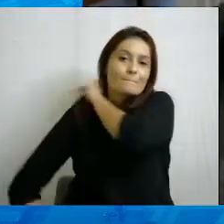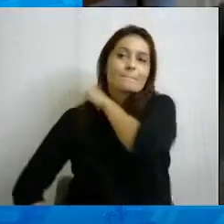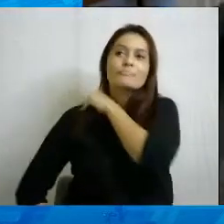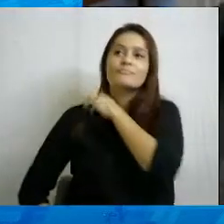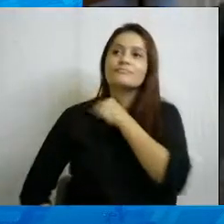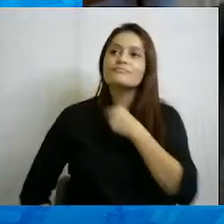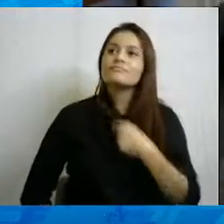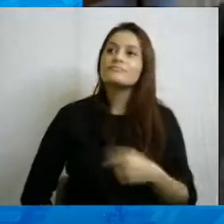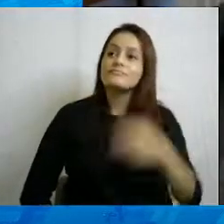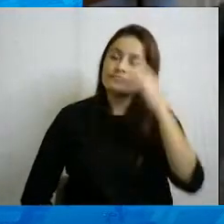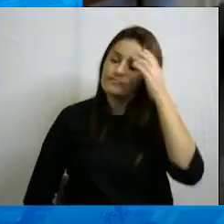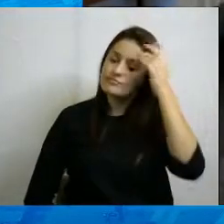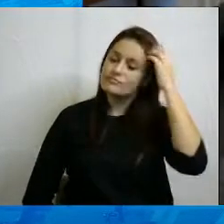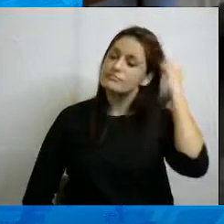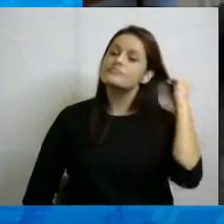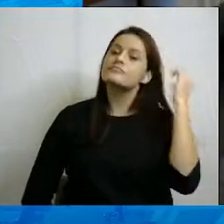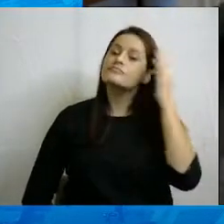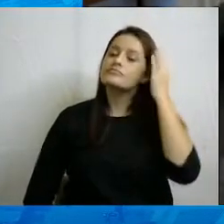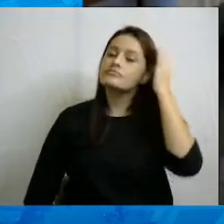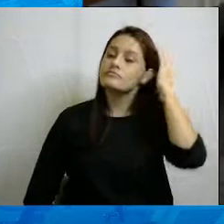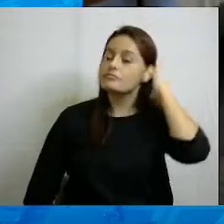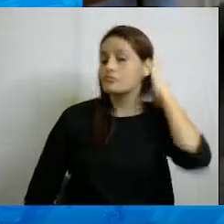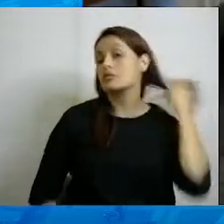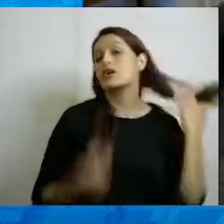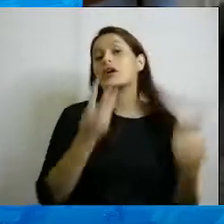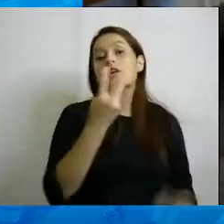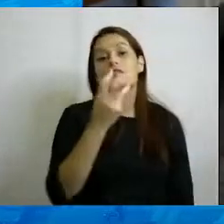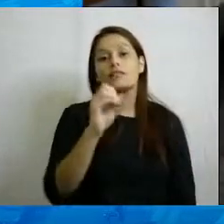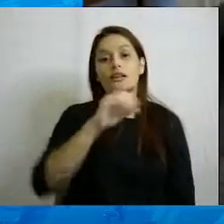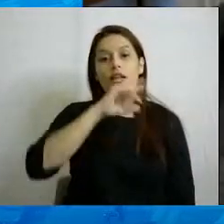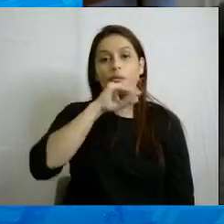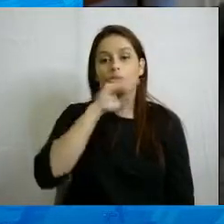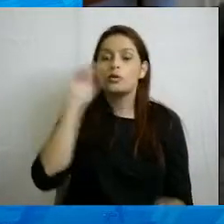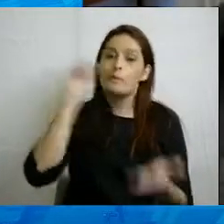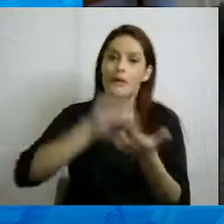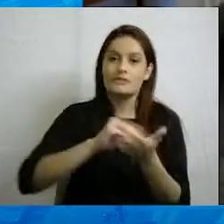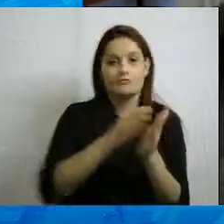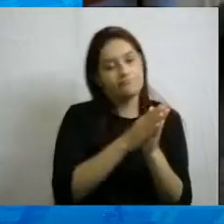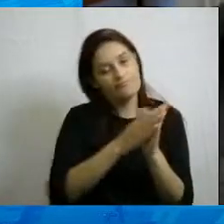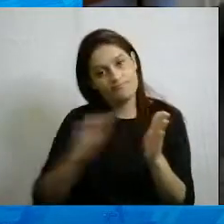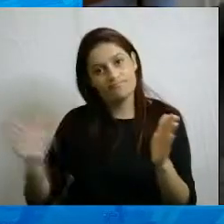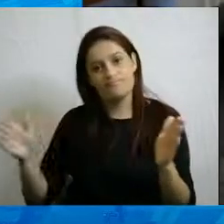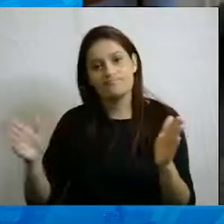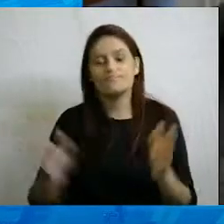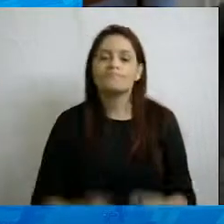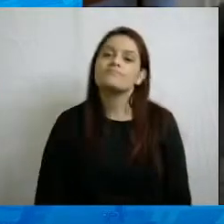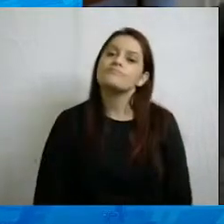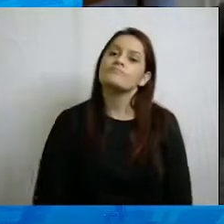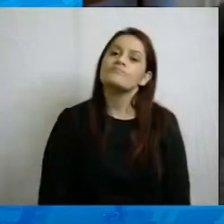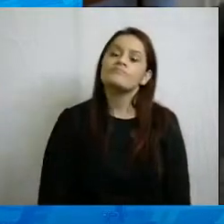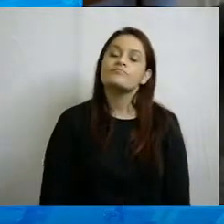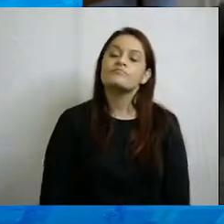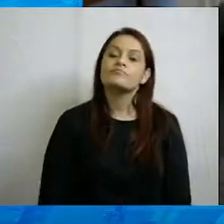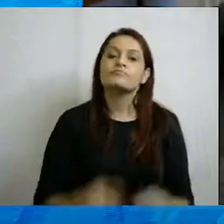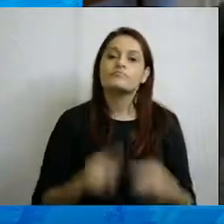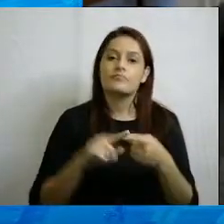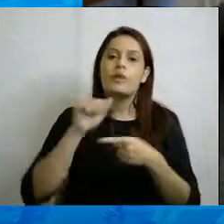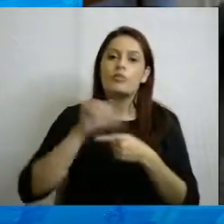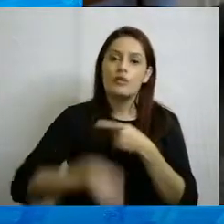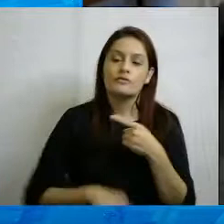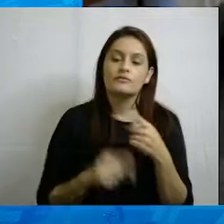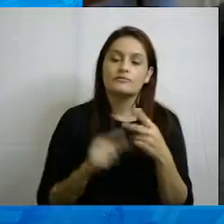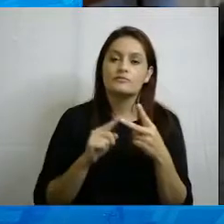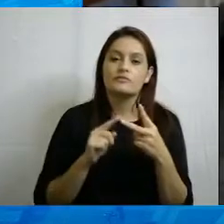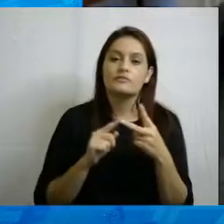Procedemos a votar. Vamos a votar otra media hora más de consejo. Señor Martínez. Apruebo.